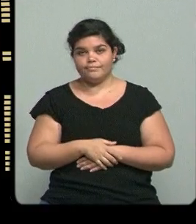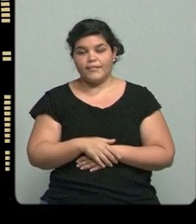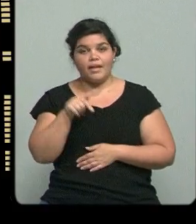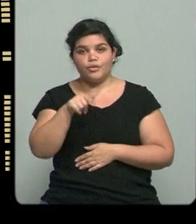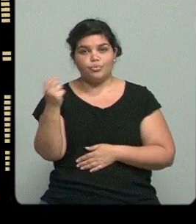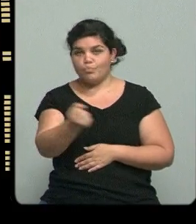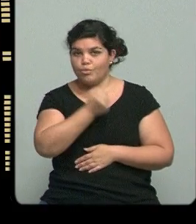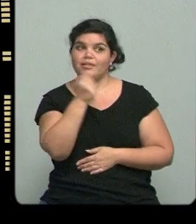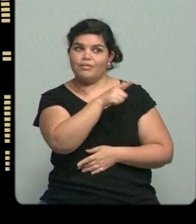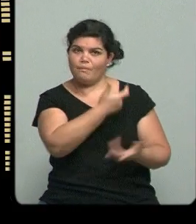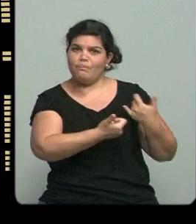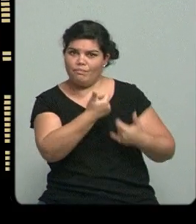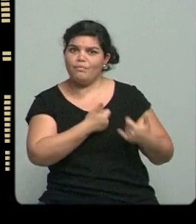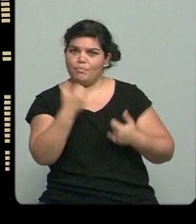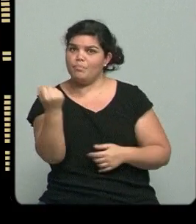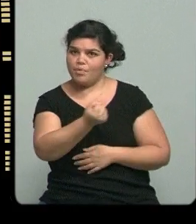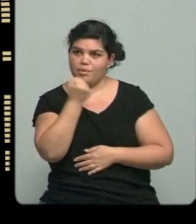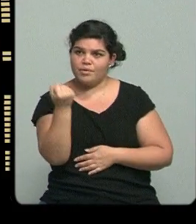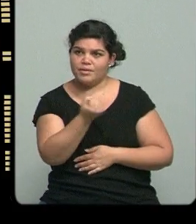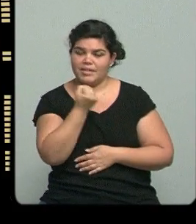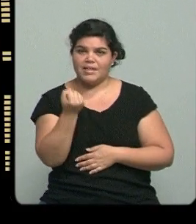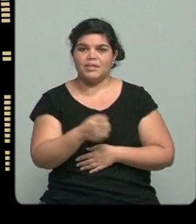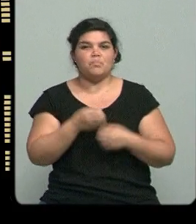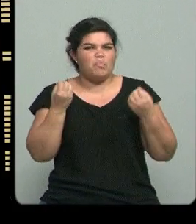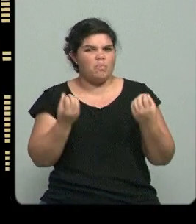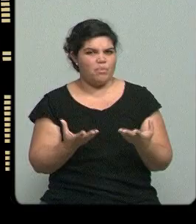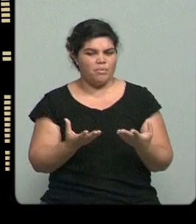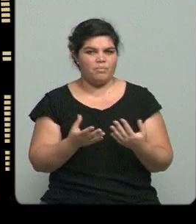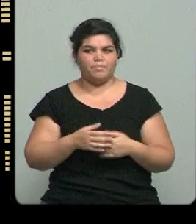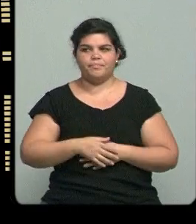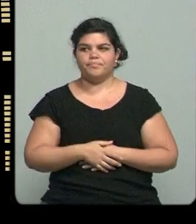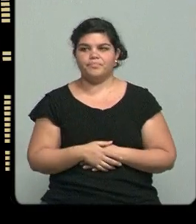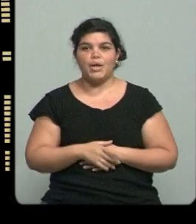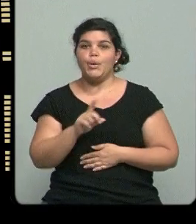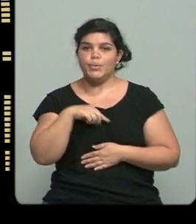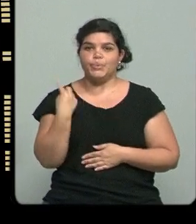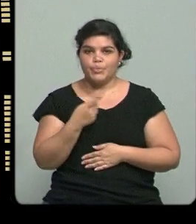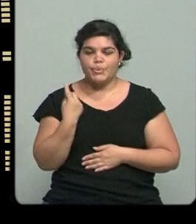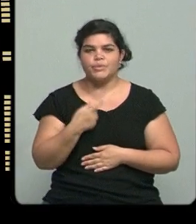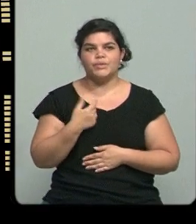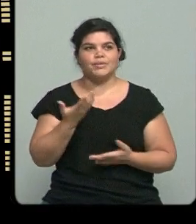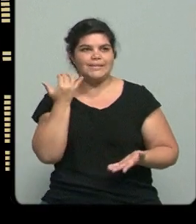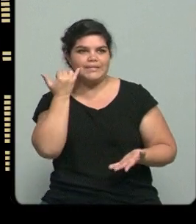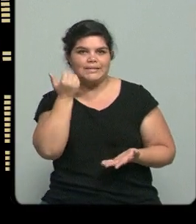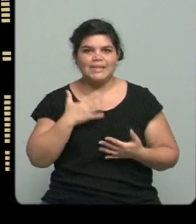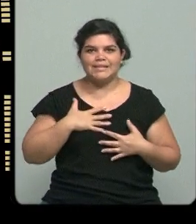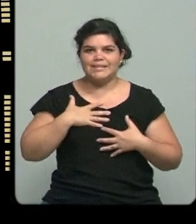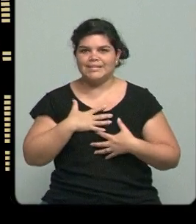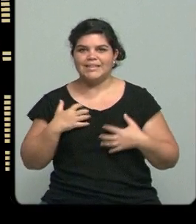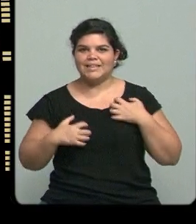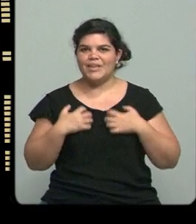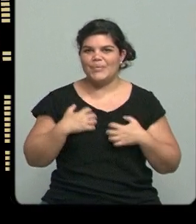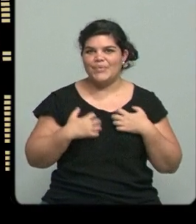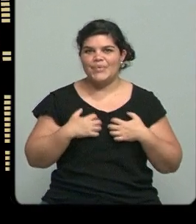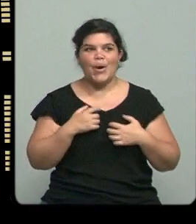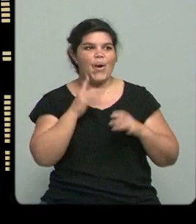cual. Es muy importante esto que estás diciendo, porque en realidad nosotros esperamos, nuestra expectativa, la de los